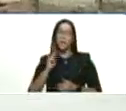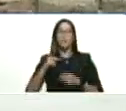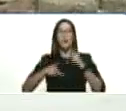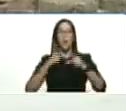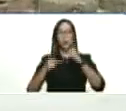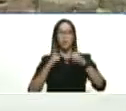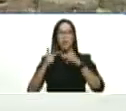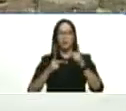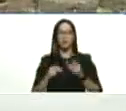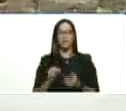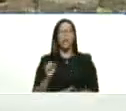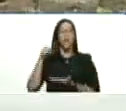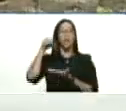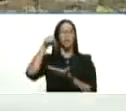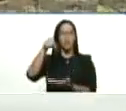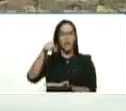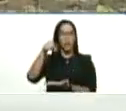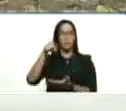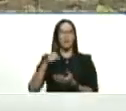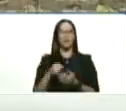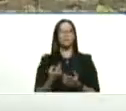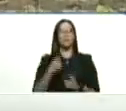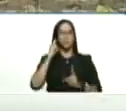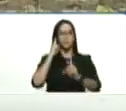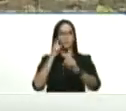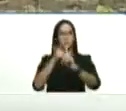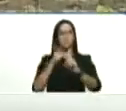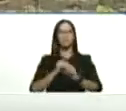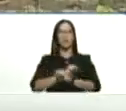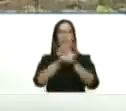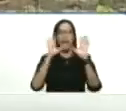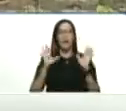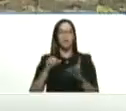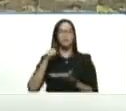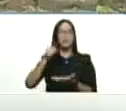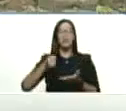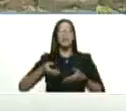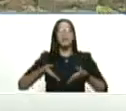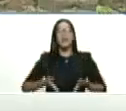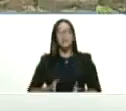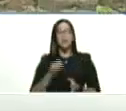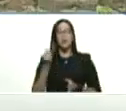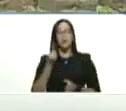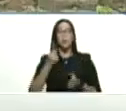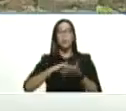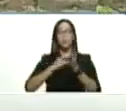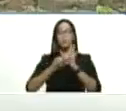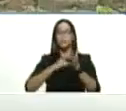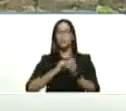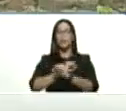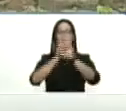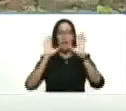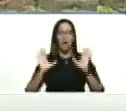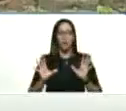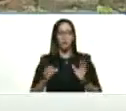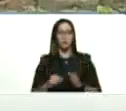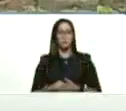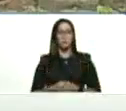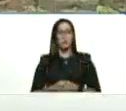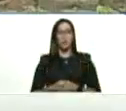Los CLAP es un concepto claro, los CLAP nacieron como un concepto claro. Fíjense ustedes